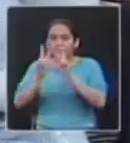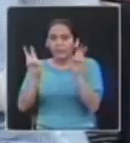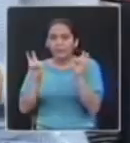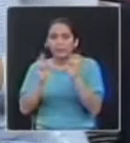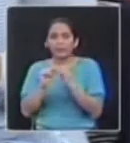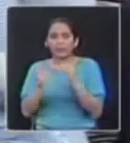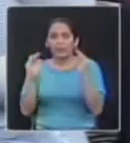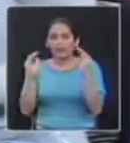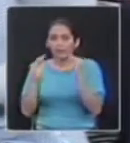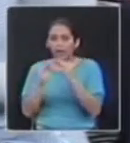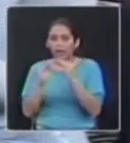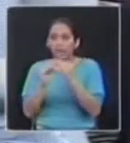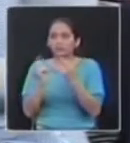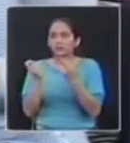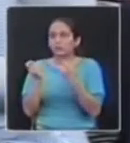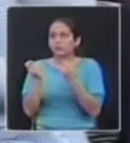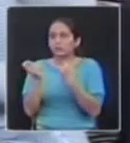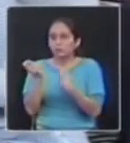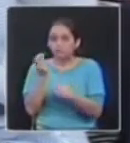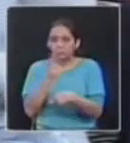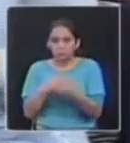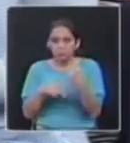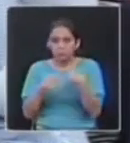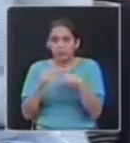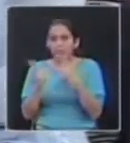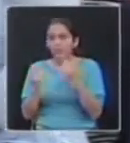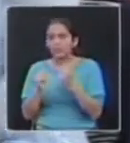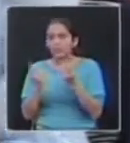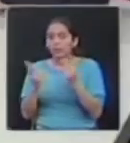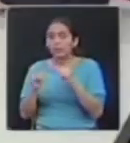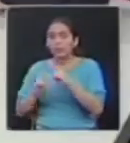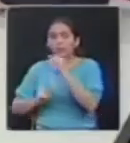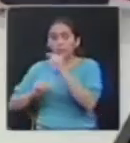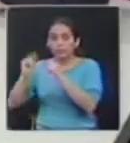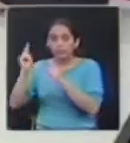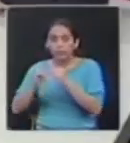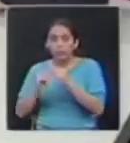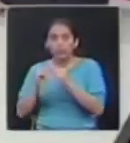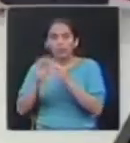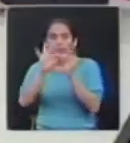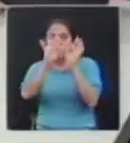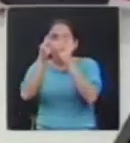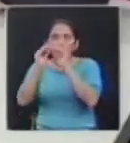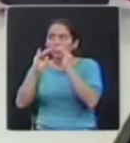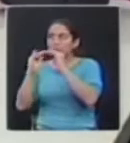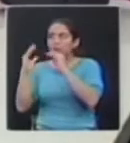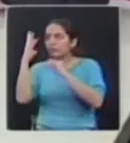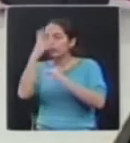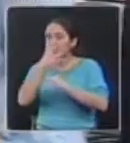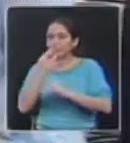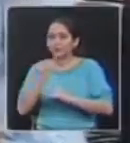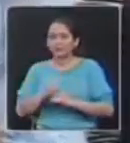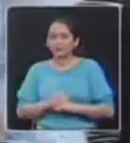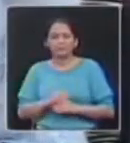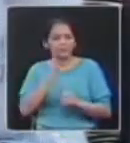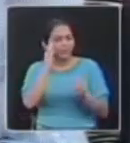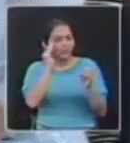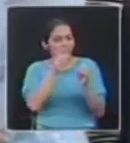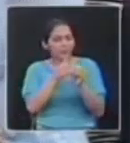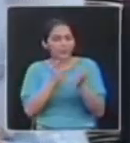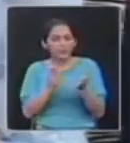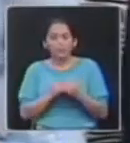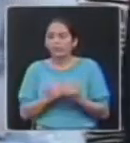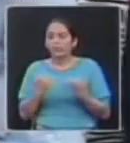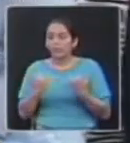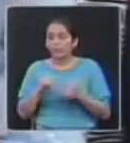como diseño, construcción y decoración. ¿Y cuál es el objetivo principal de este congreso? Primero, es un agradecimiento a